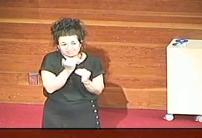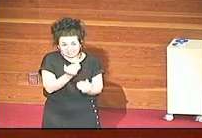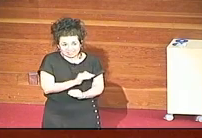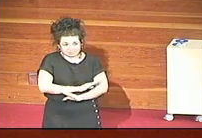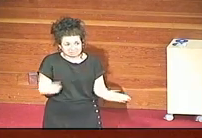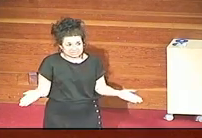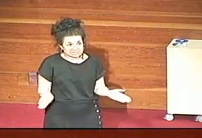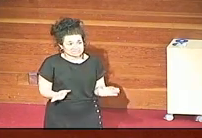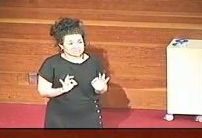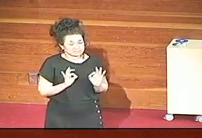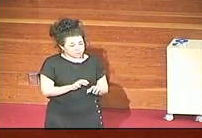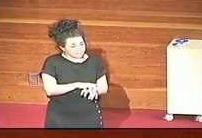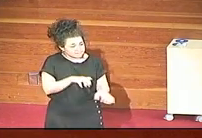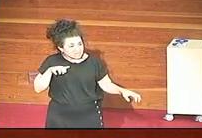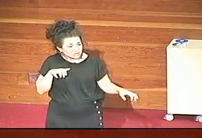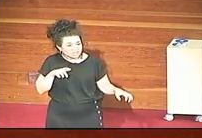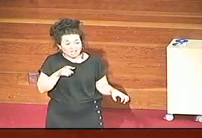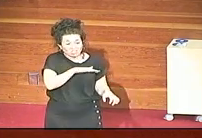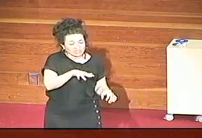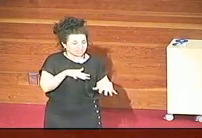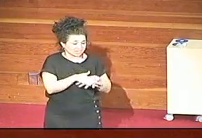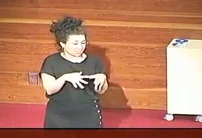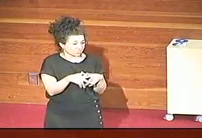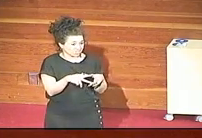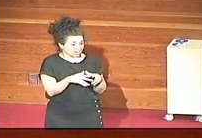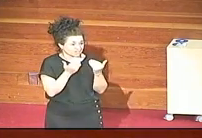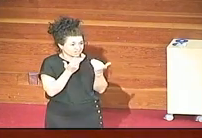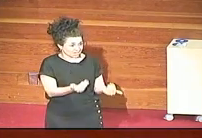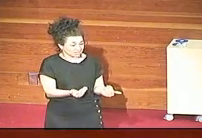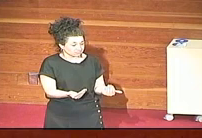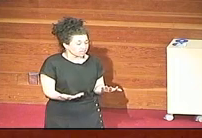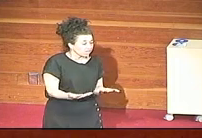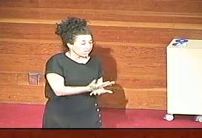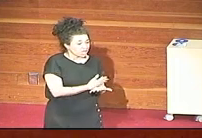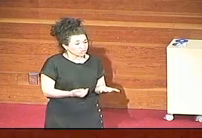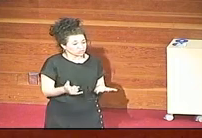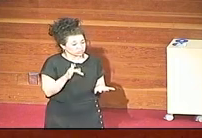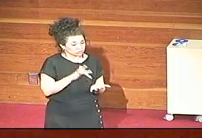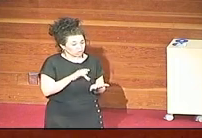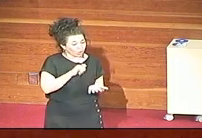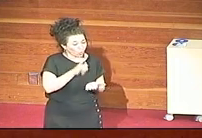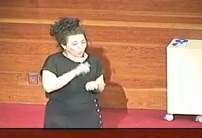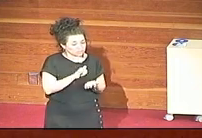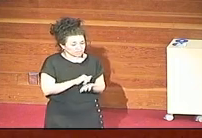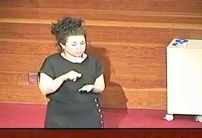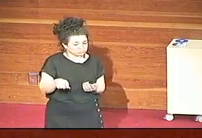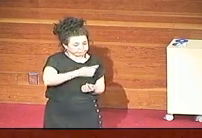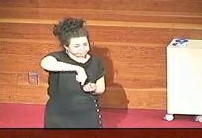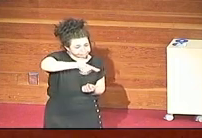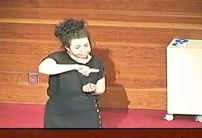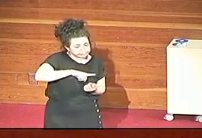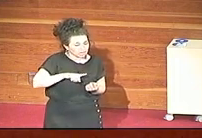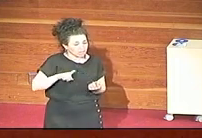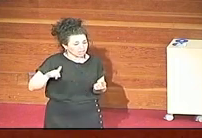parte son pues a través de redes sociales igual que a todos nos llegan whatsapp es que son falsos y de